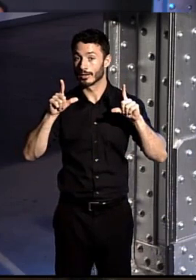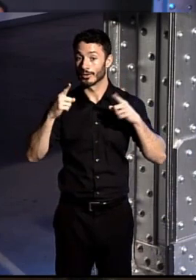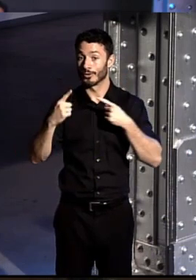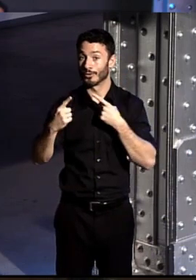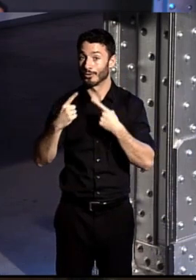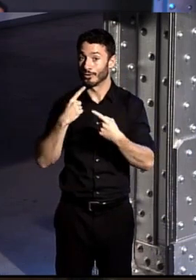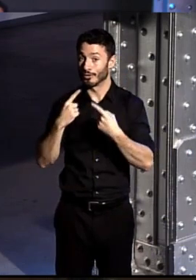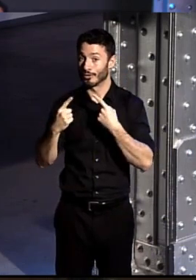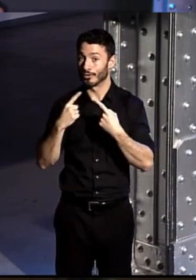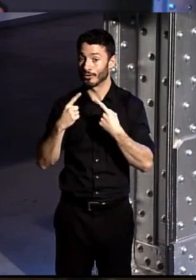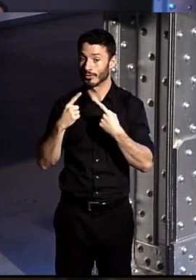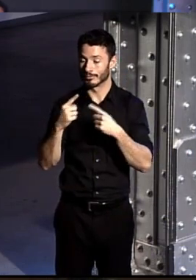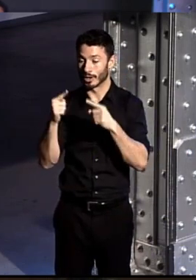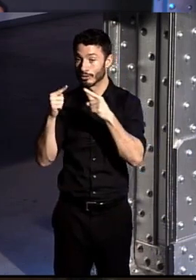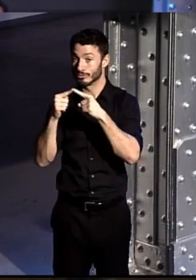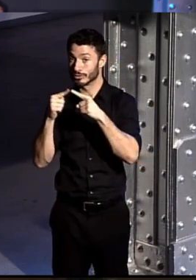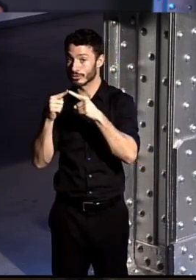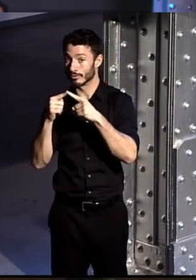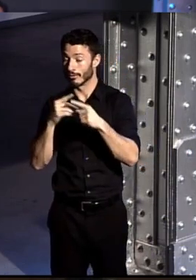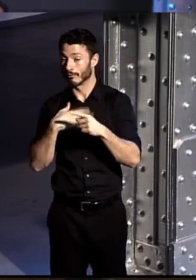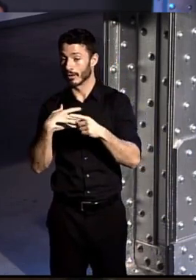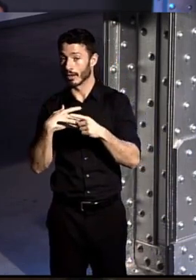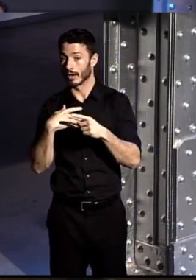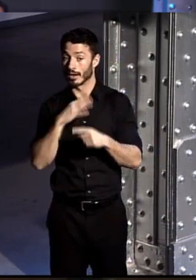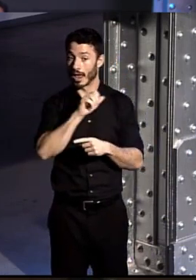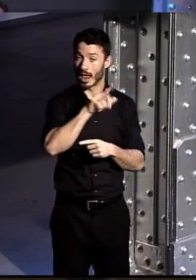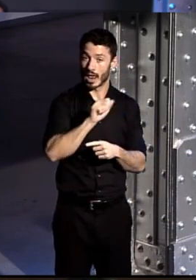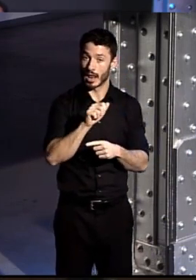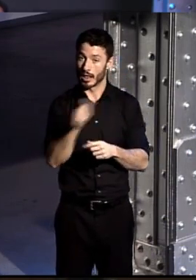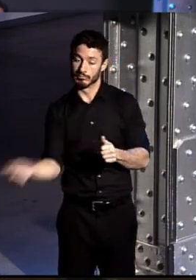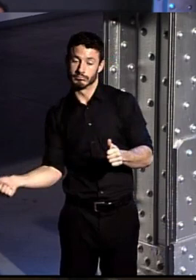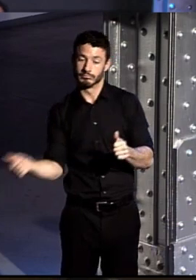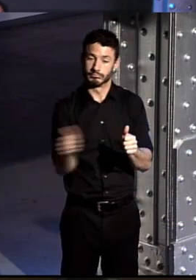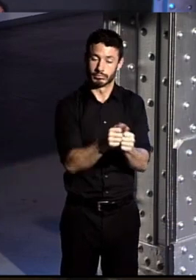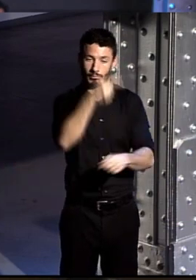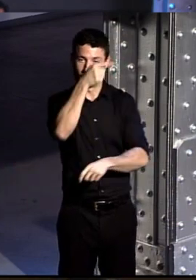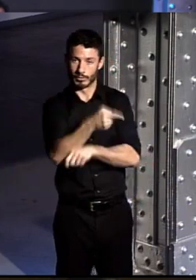que los tíos le quieren colocar a Elena Campbell y